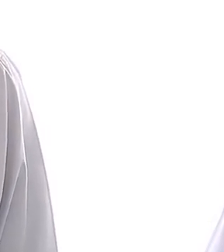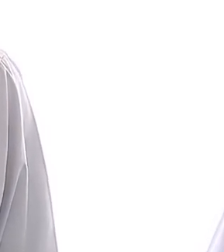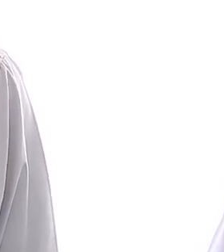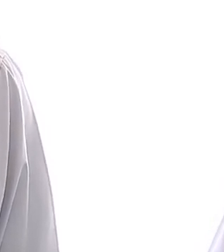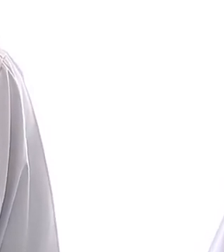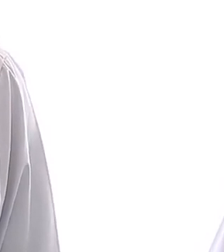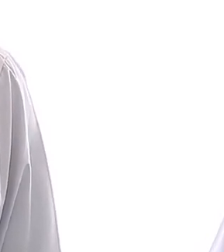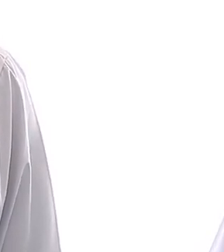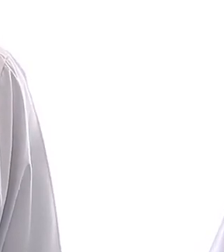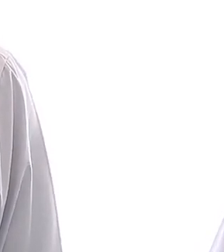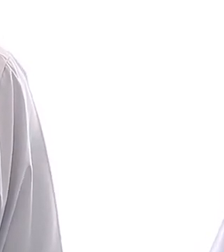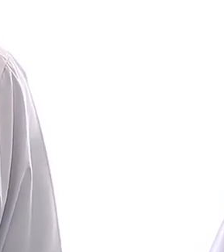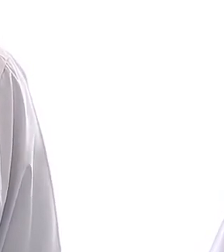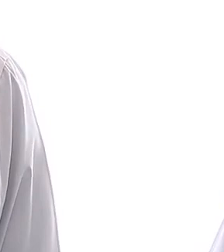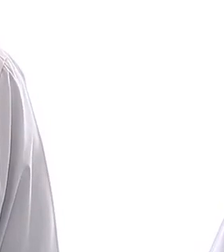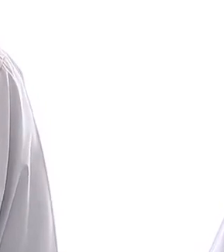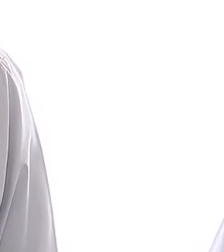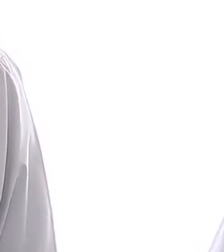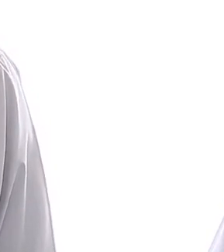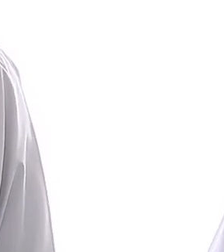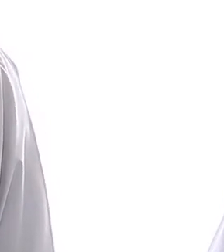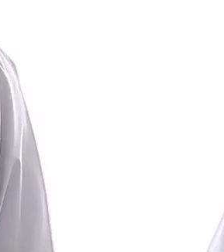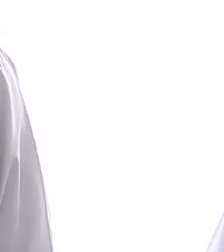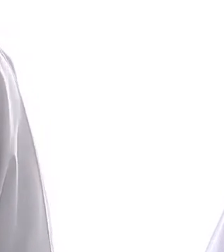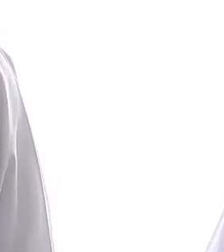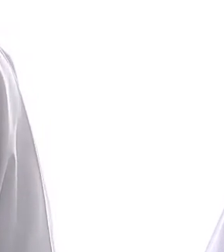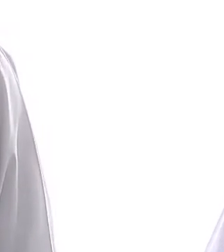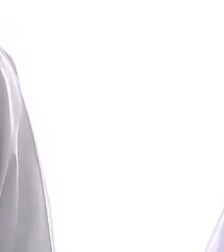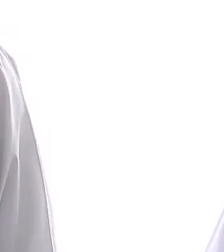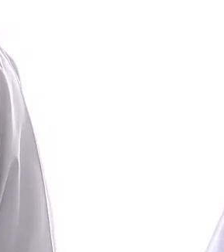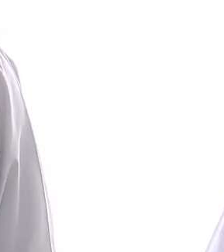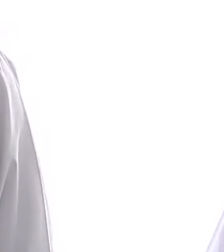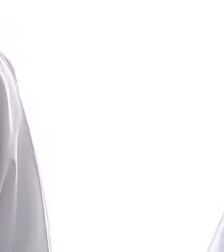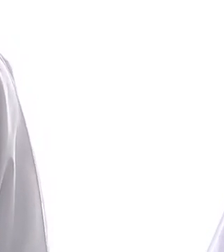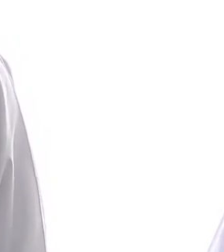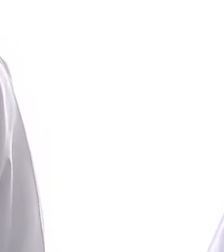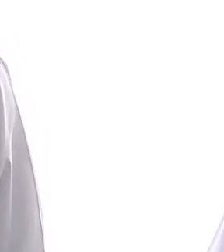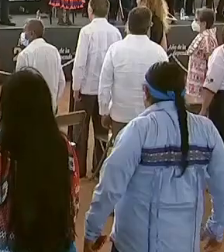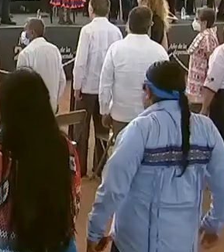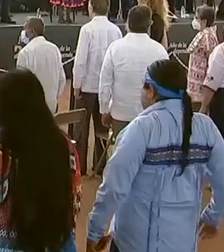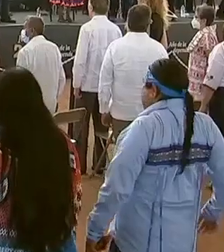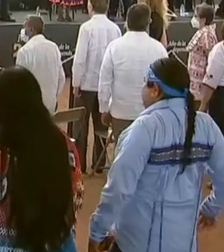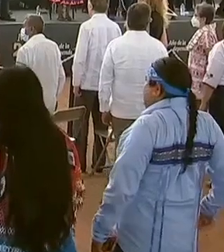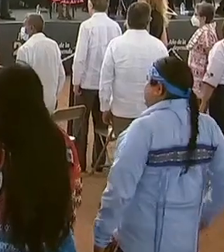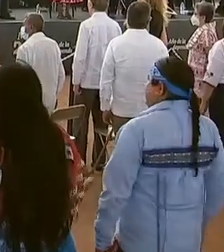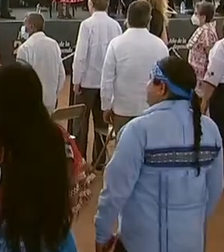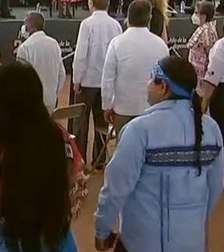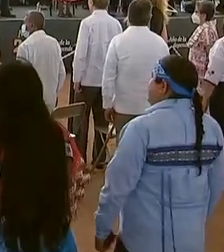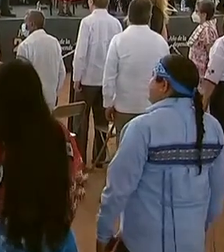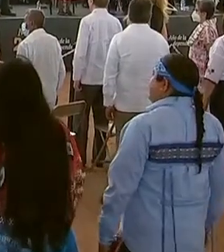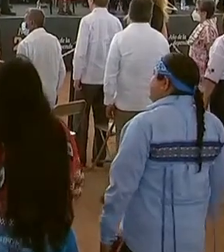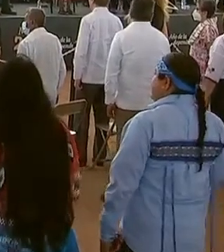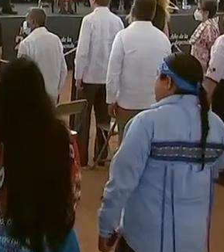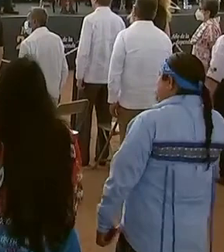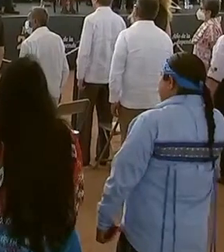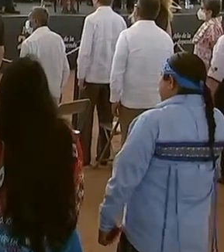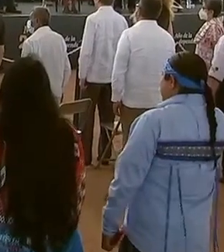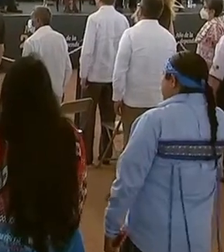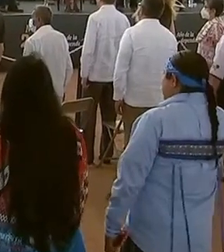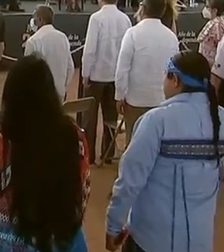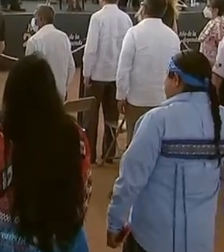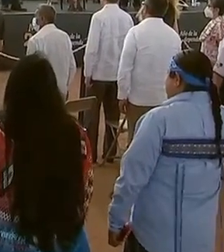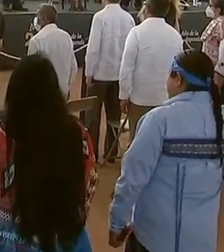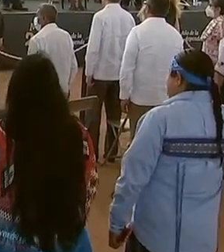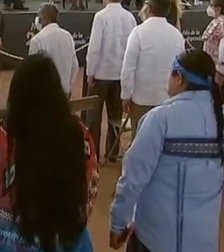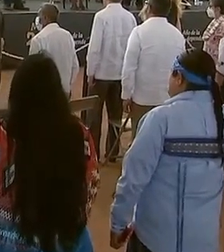Se agradece la presencia del presidente de México, de los gobernadores del pueblo yaqui, así como de los funcionarios que lo acompañaron.